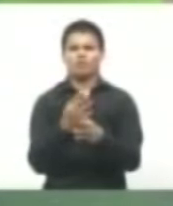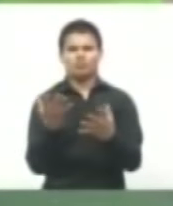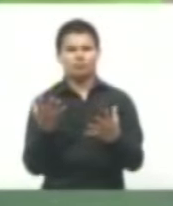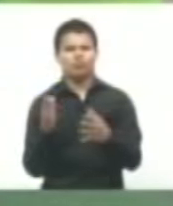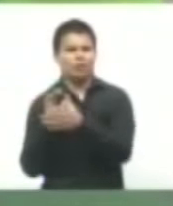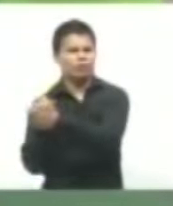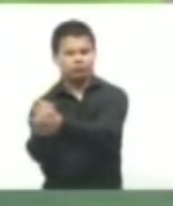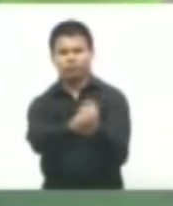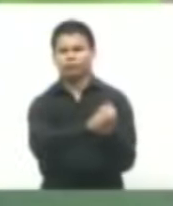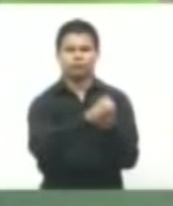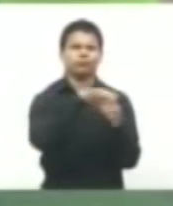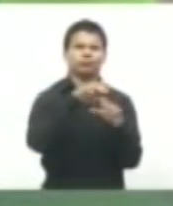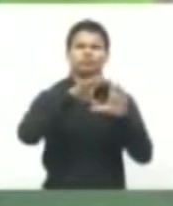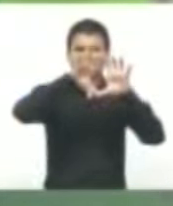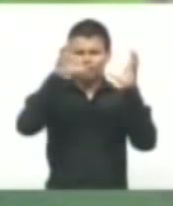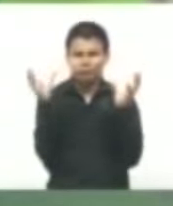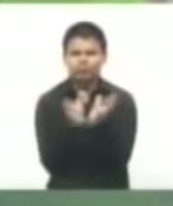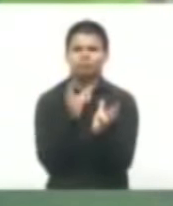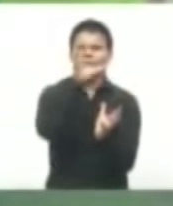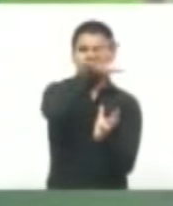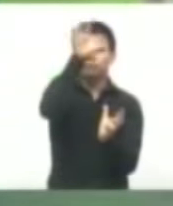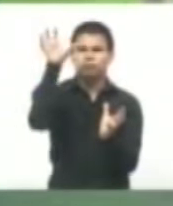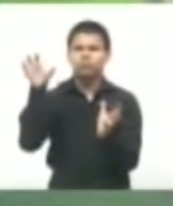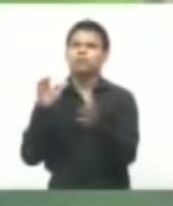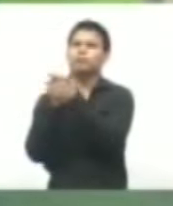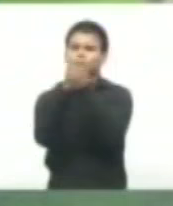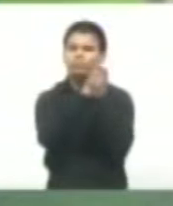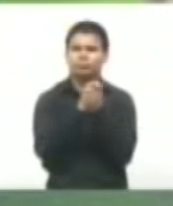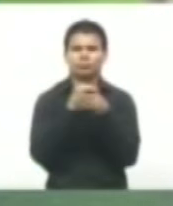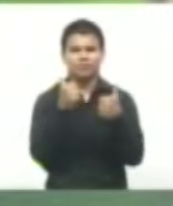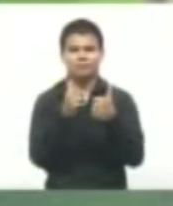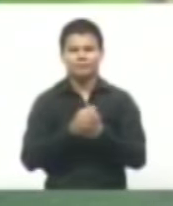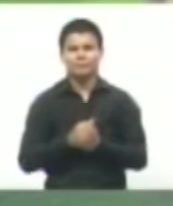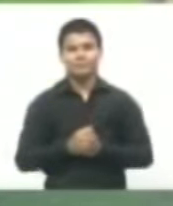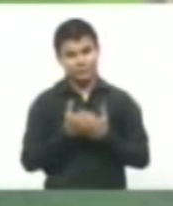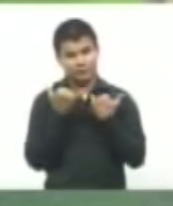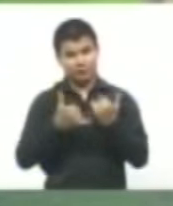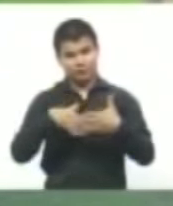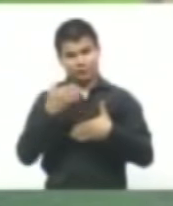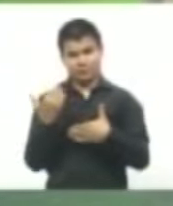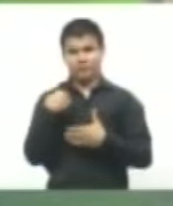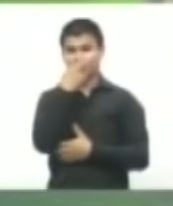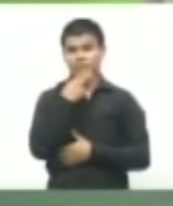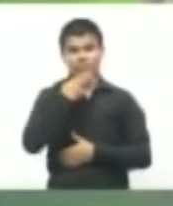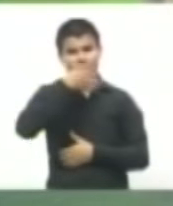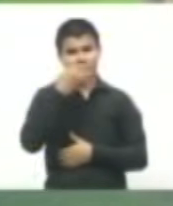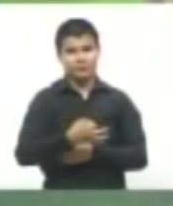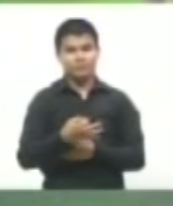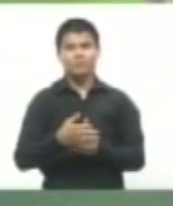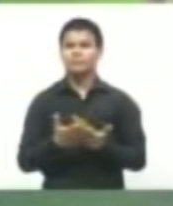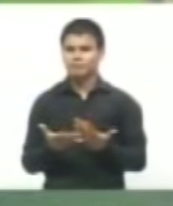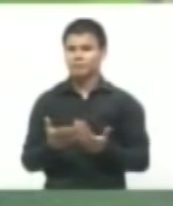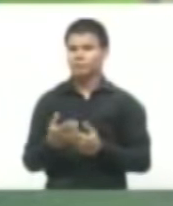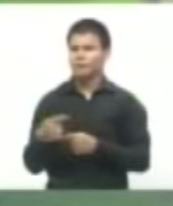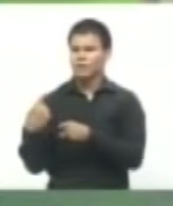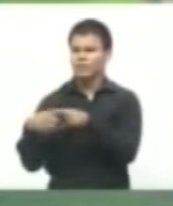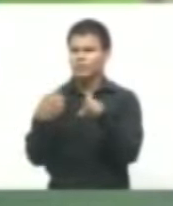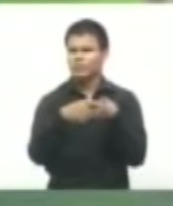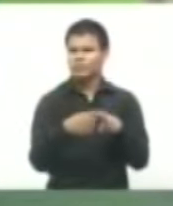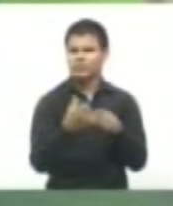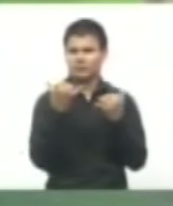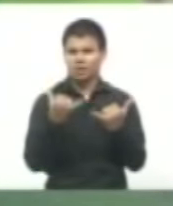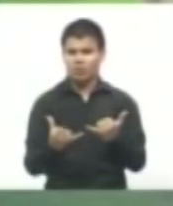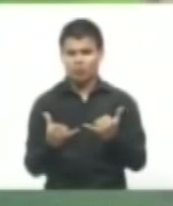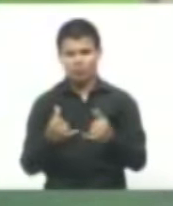saludado recientemente aquí en nuestras emisiones de las noticias 6:30. Bien, aquí empieza nuestro compromiso con la verdad, contándole que varios operativos